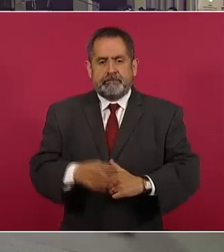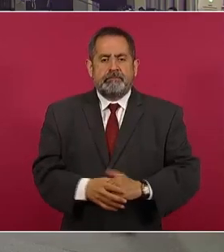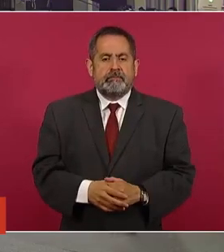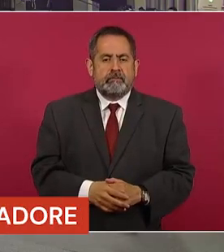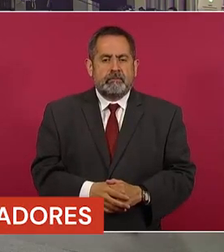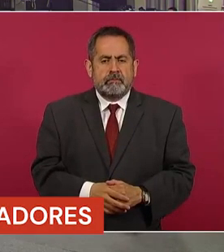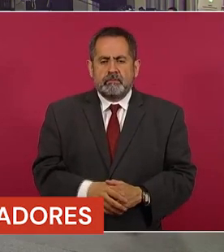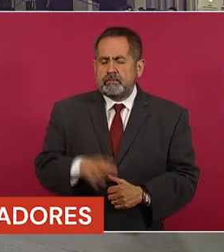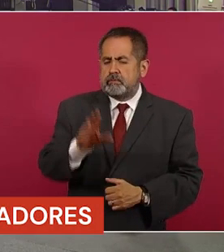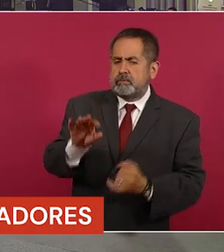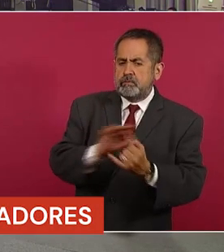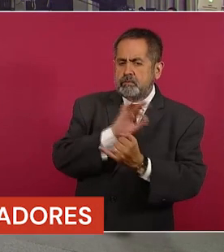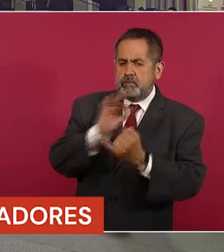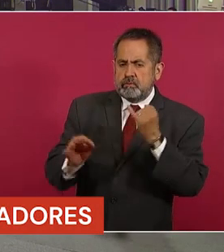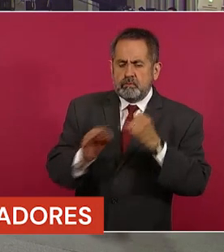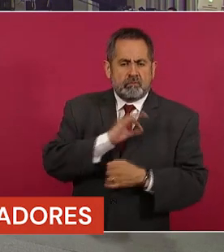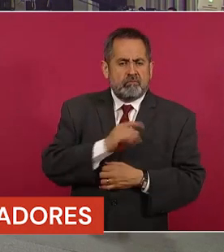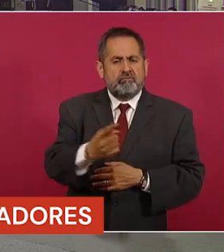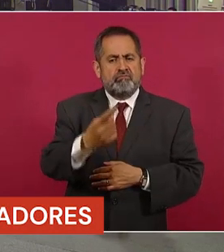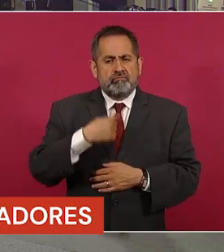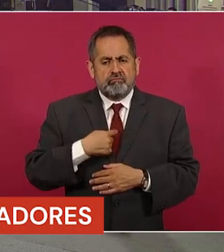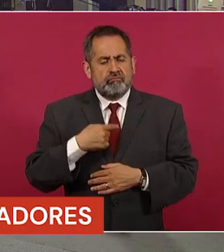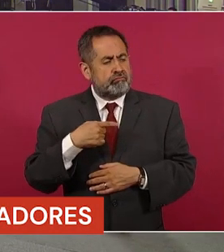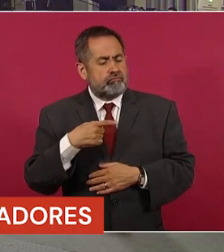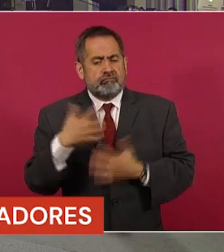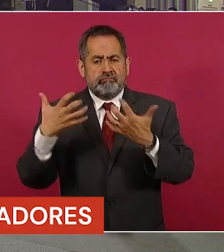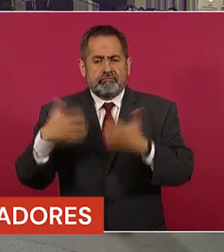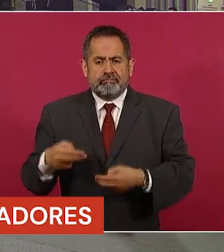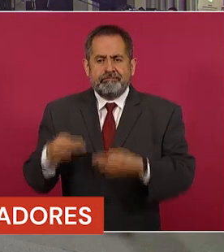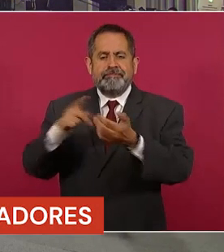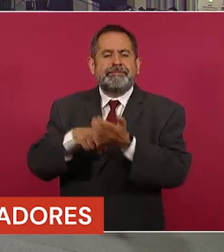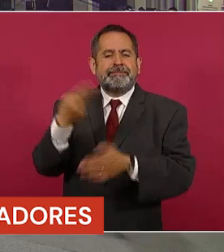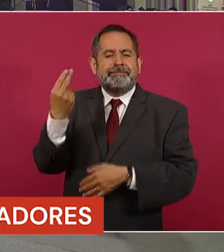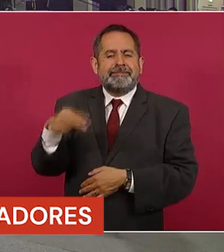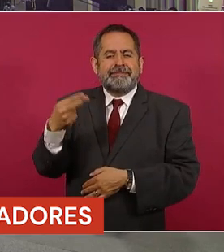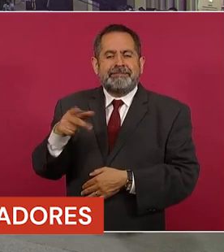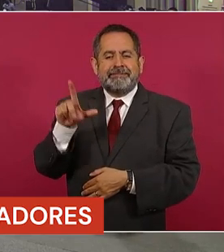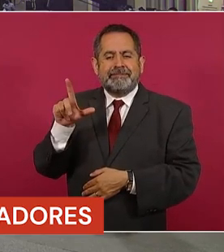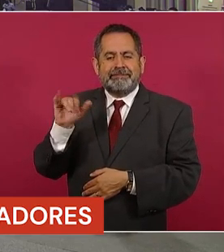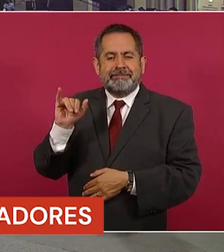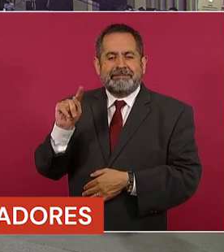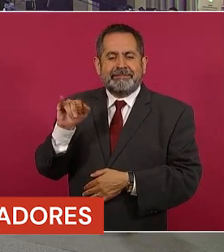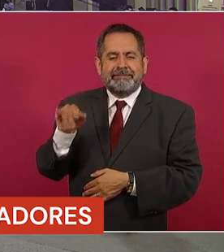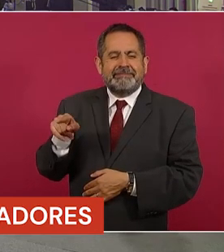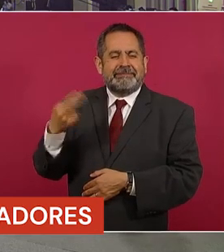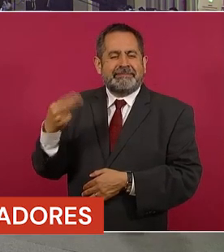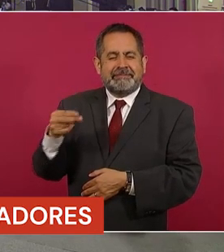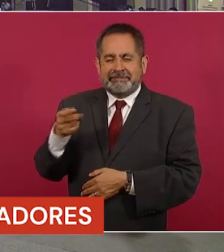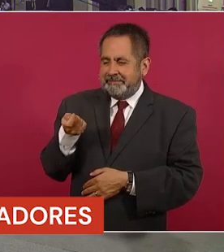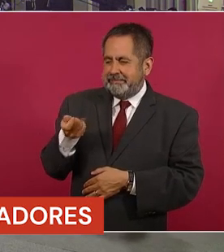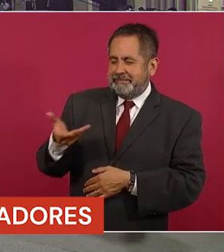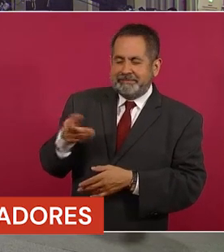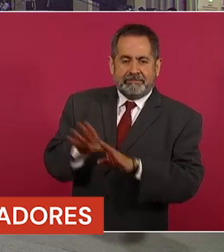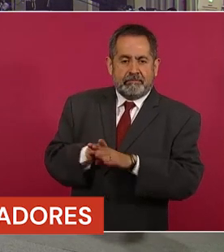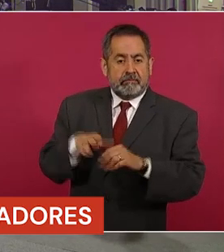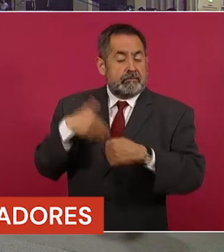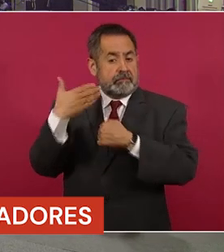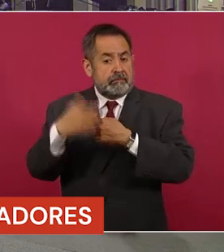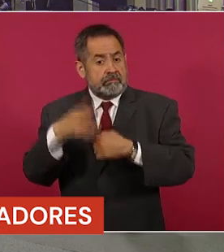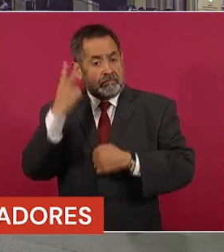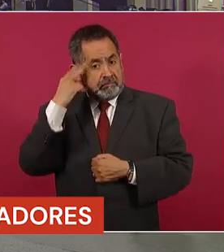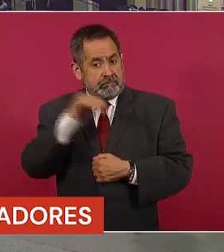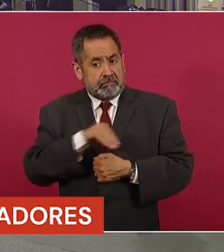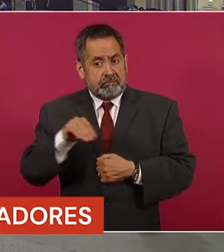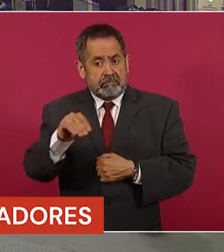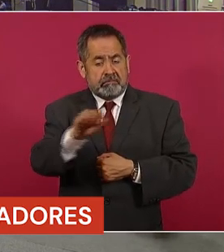presidente, ya por último, nada más si nos puede adelantar el nombre de la empresa que va a manejar lo del litio y si nos puede dar más detalles sobre su gira a Centroamérica, si ya